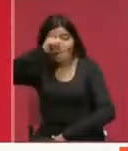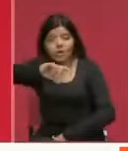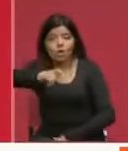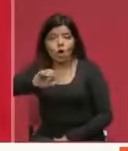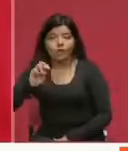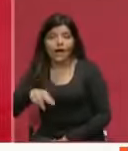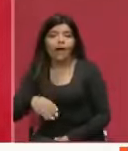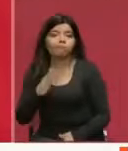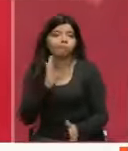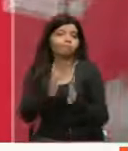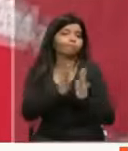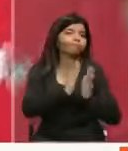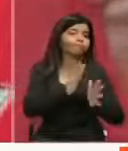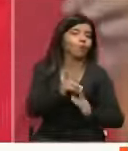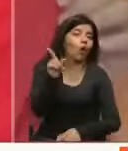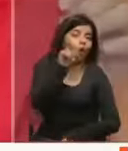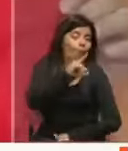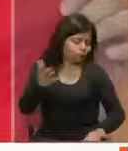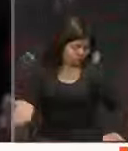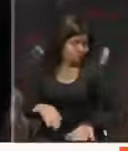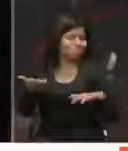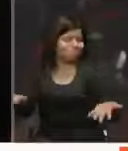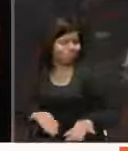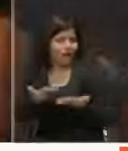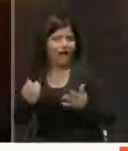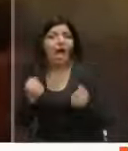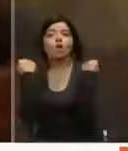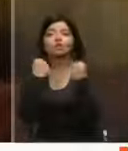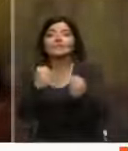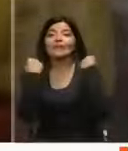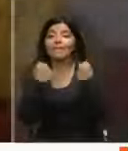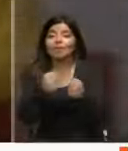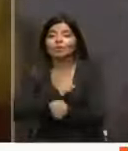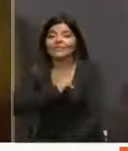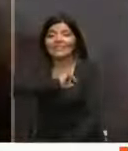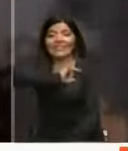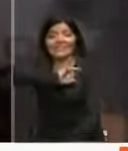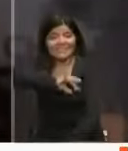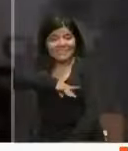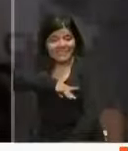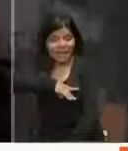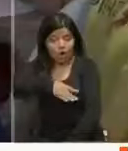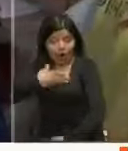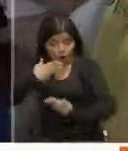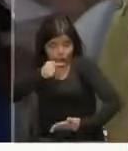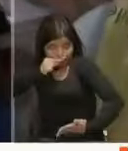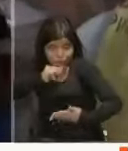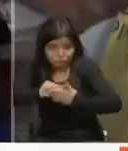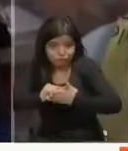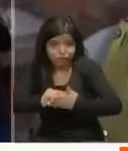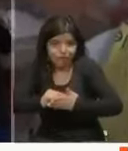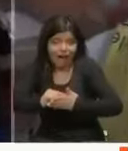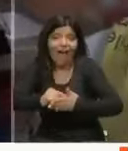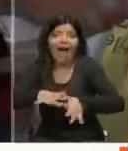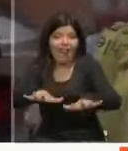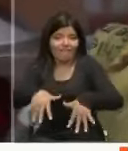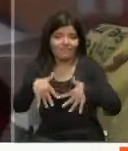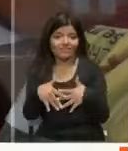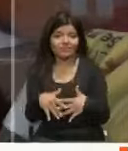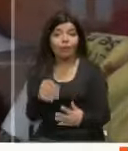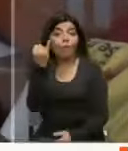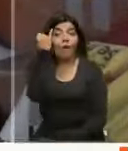corrida para darle el último impulso a los deportistas nacionales de cara al evento. Sí, la idea es